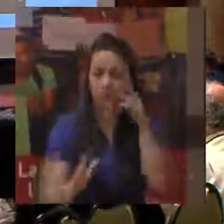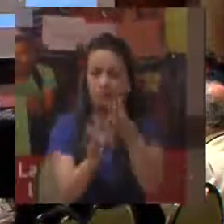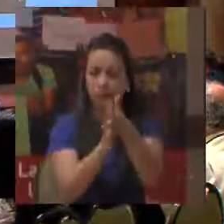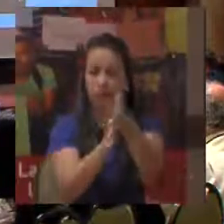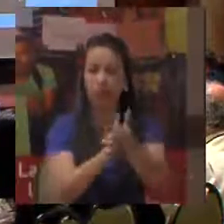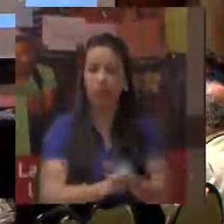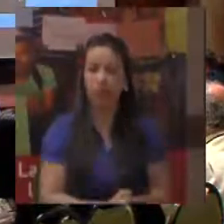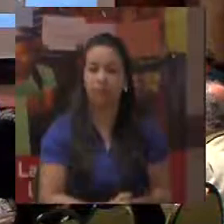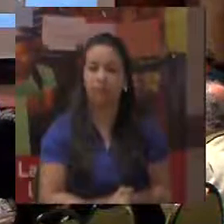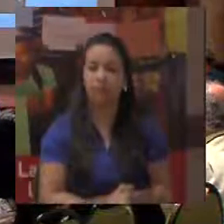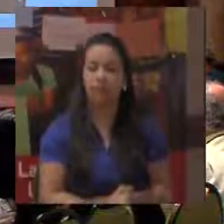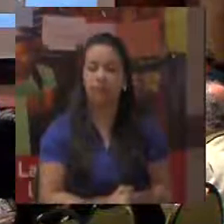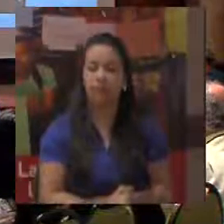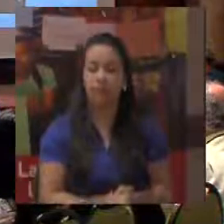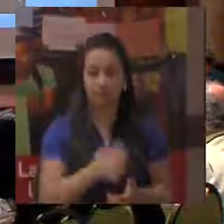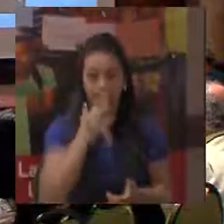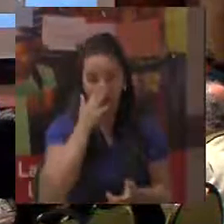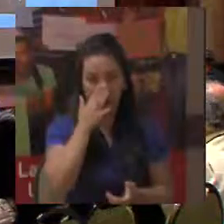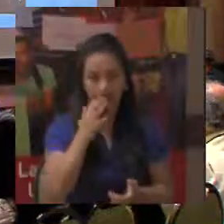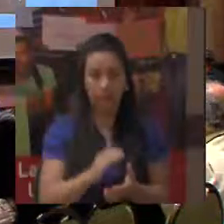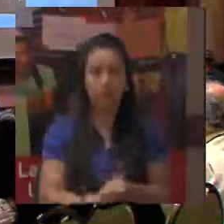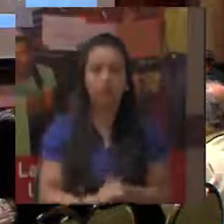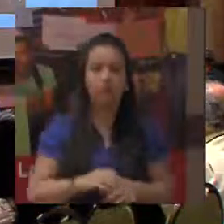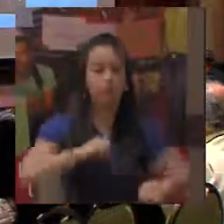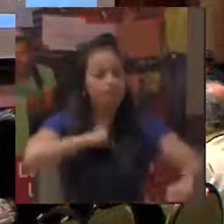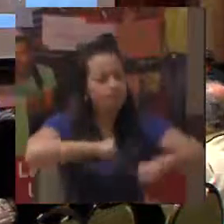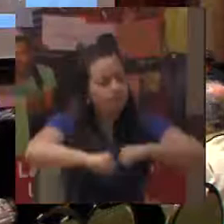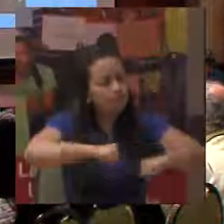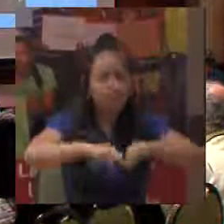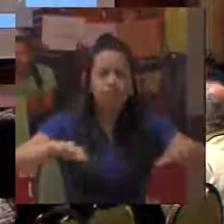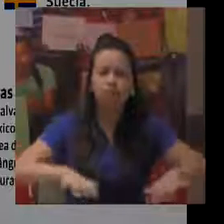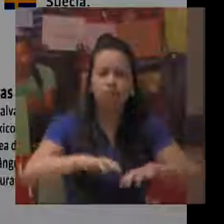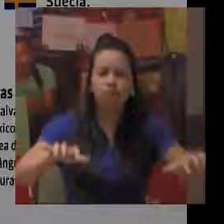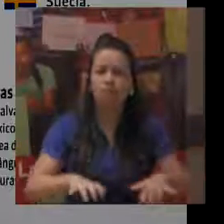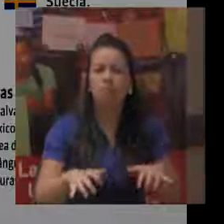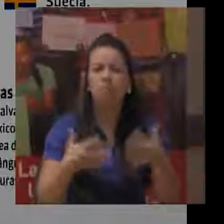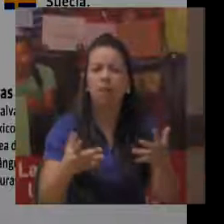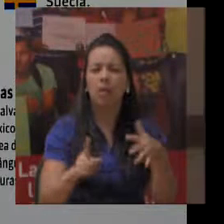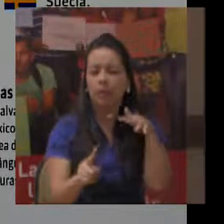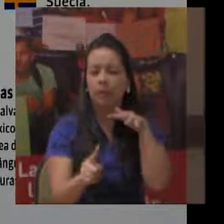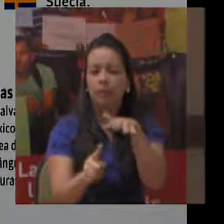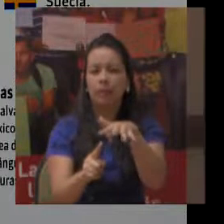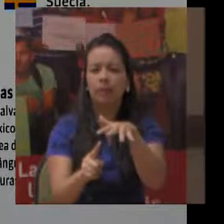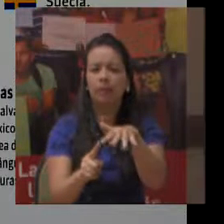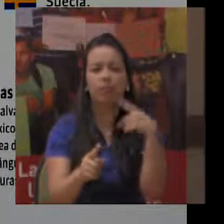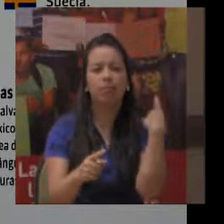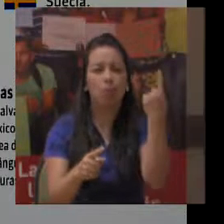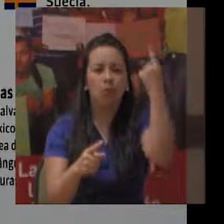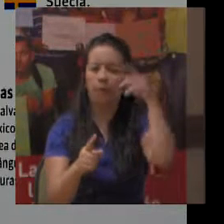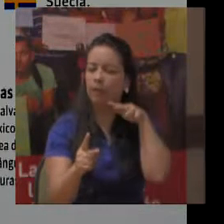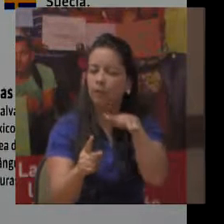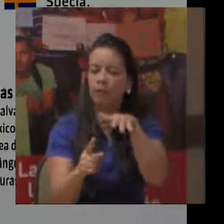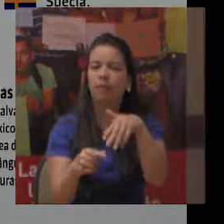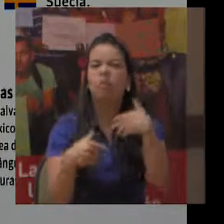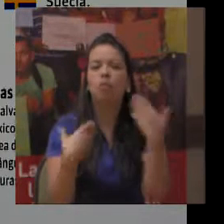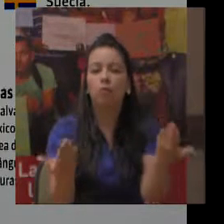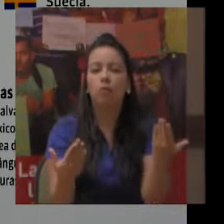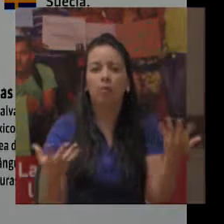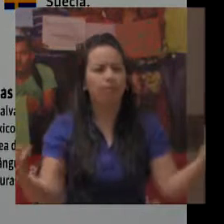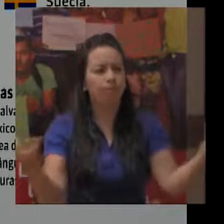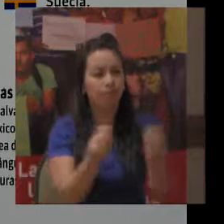Lo hicimos con un ejercicio fuerte para poder hacer incidencia política. Trabajamos con todas las